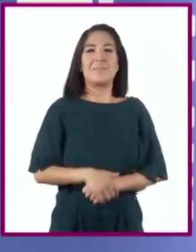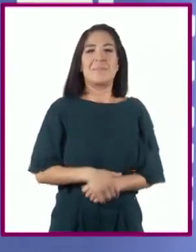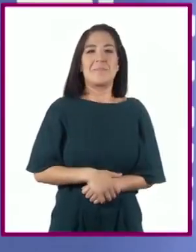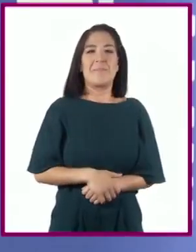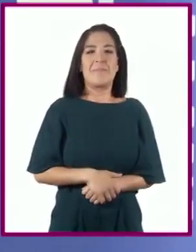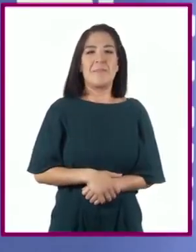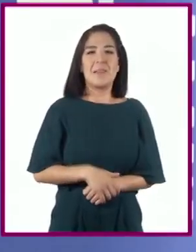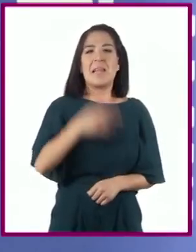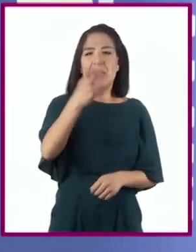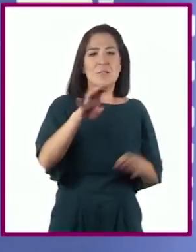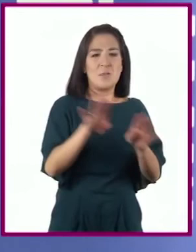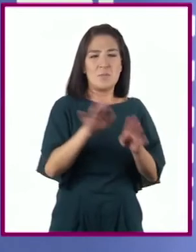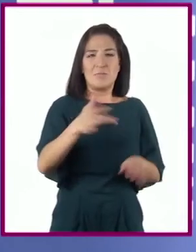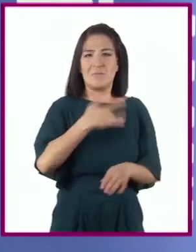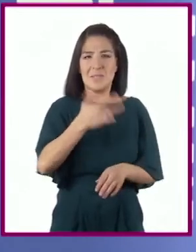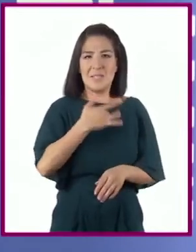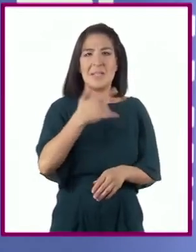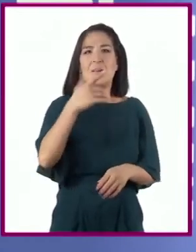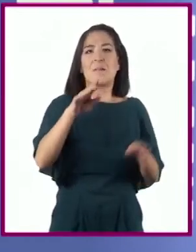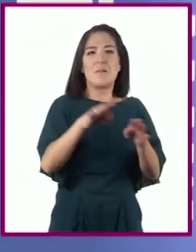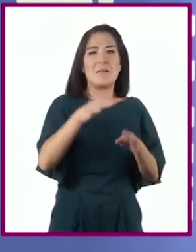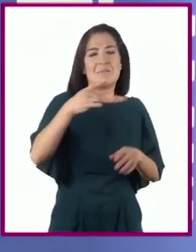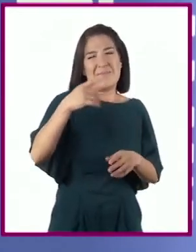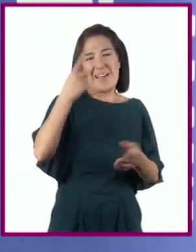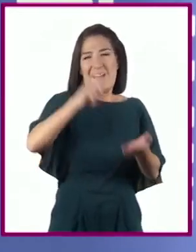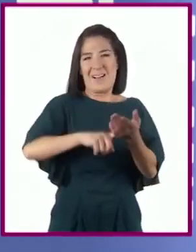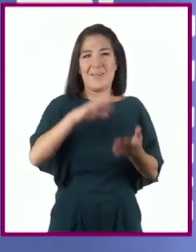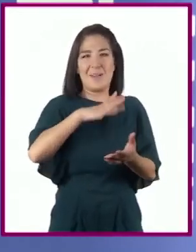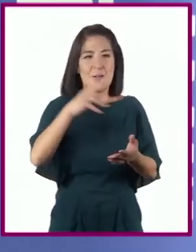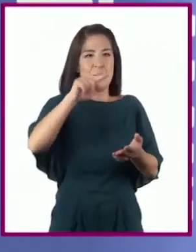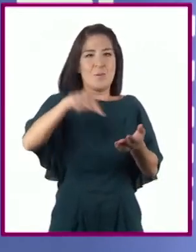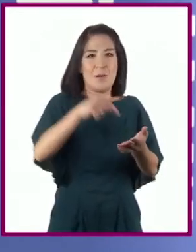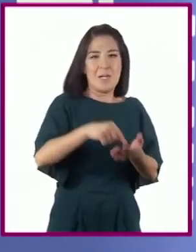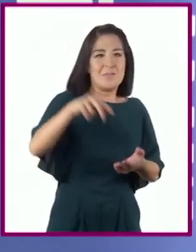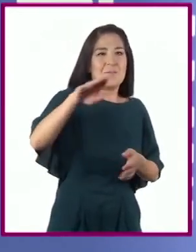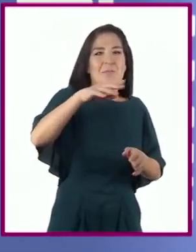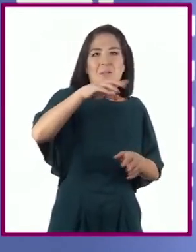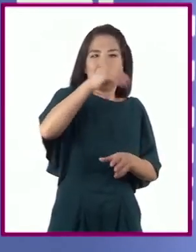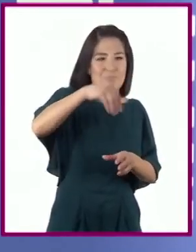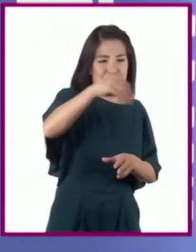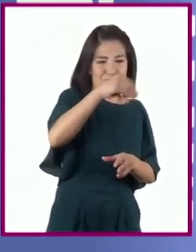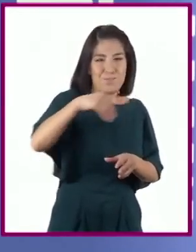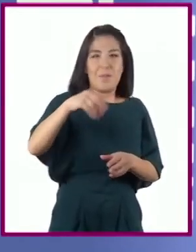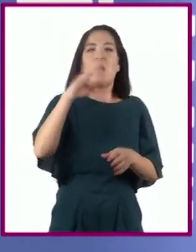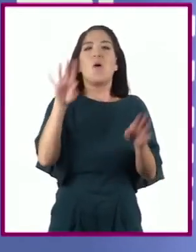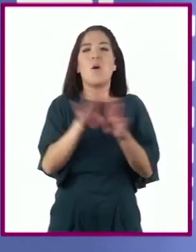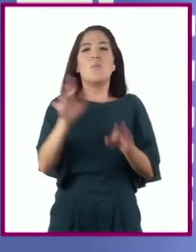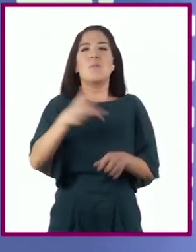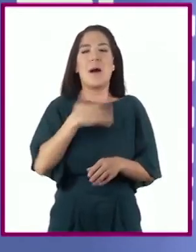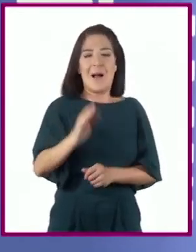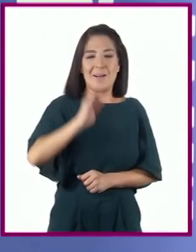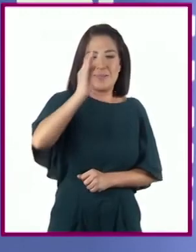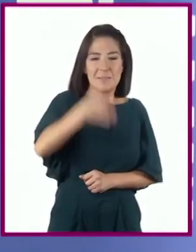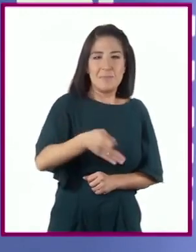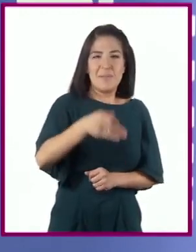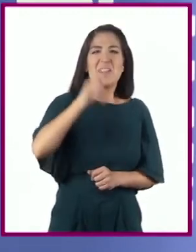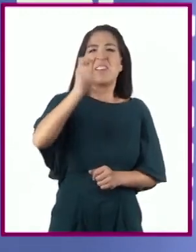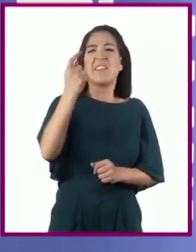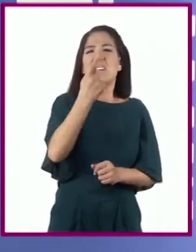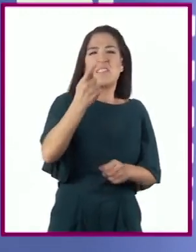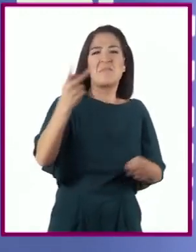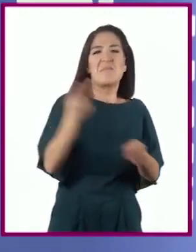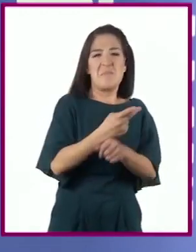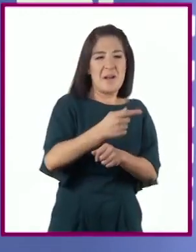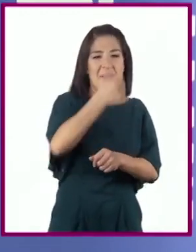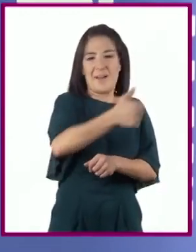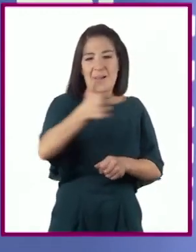Este tipo de narrador omnisciente que utiliza Carlos Fuentes en su novela Aura nos permite saber todo lo que le pasa a los